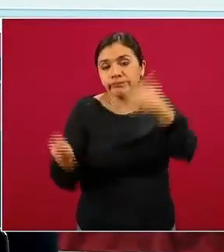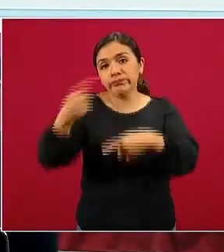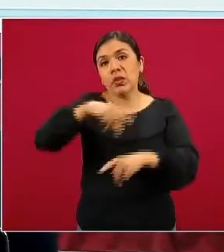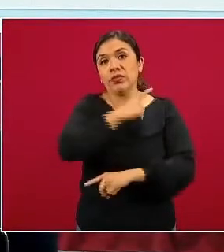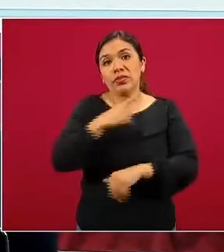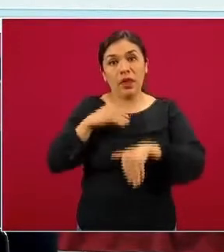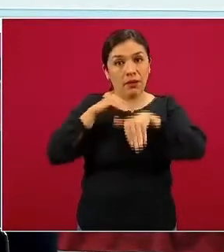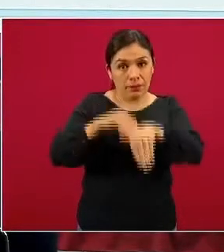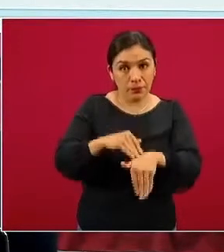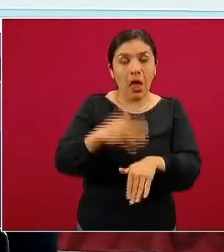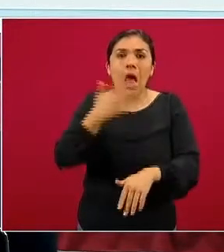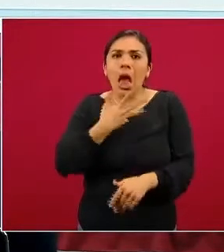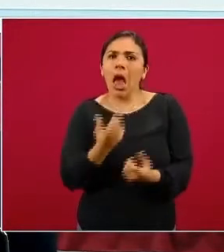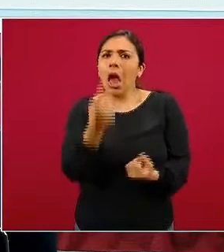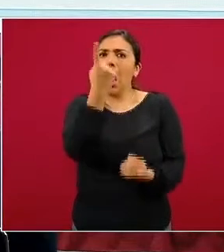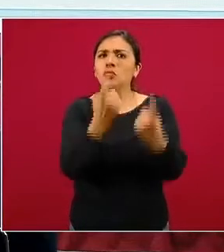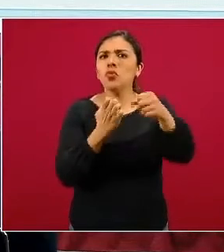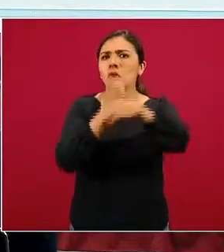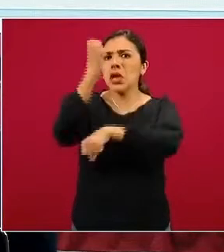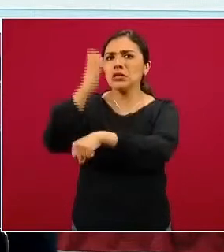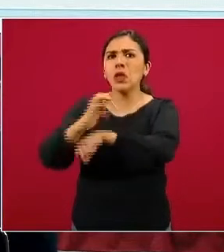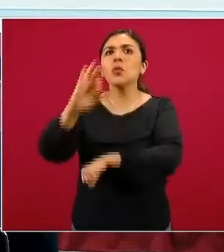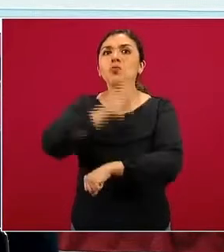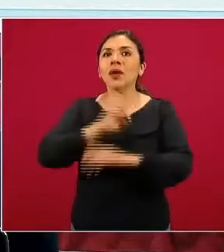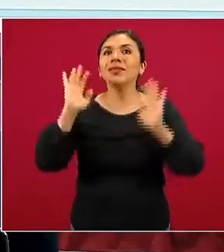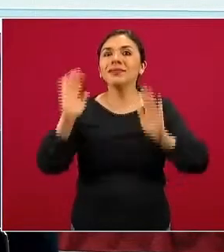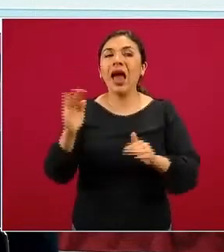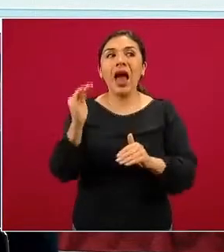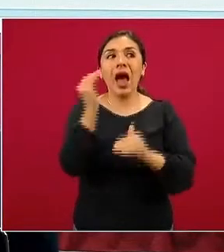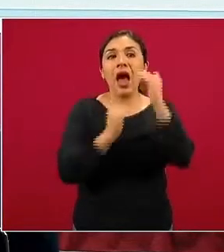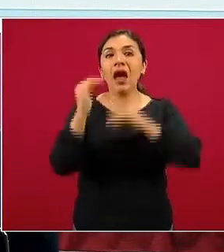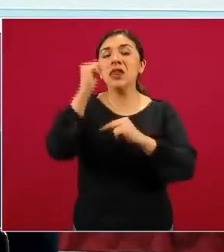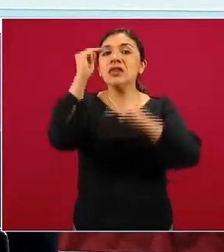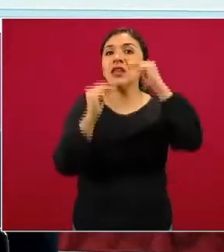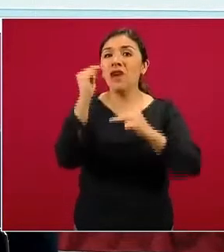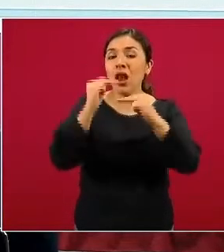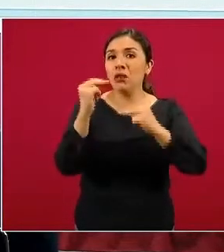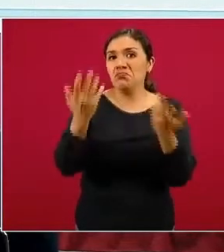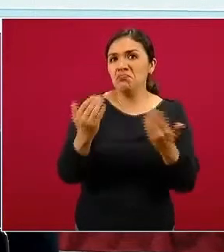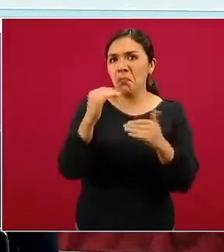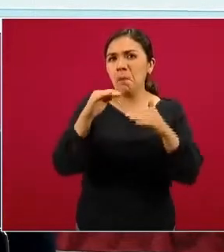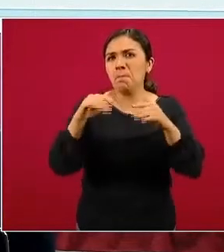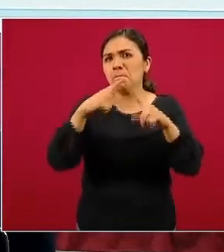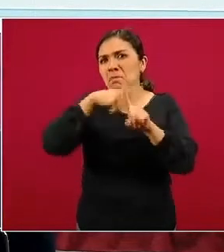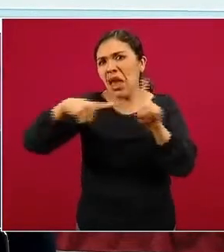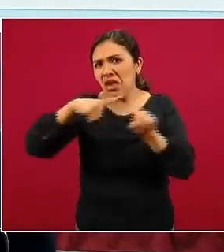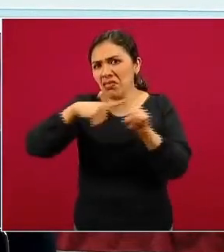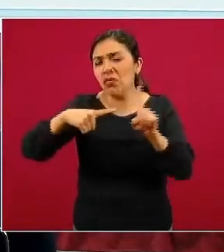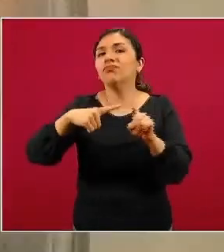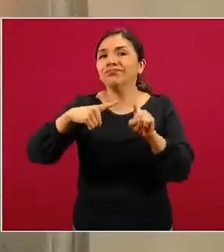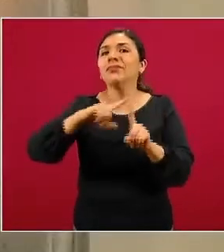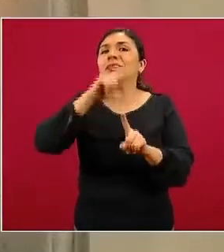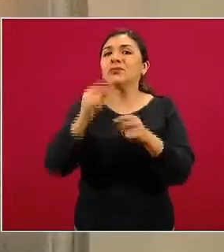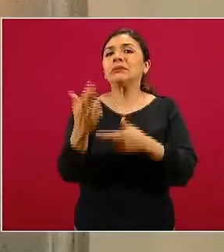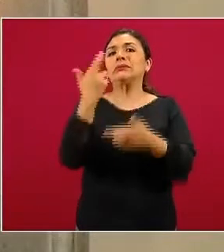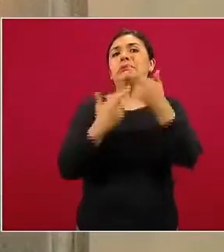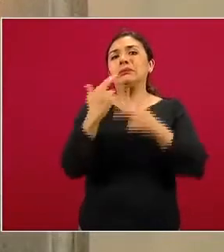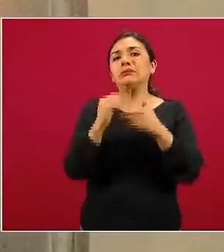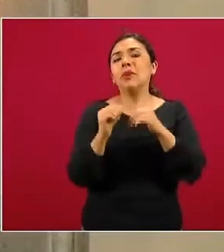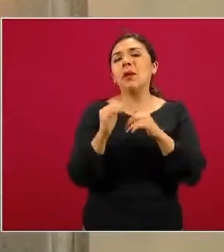riesgos. Hay estados que en su momento lograron un nivel de riesgo, digamos, medio, tuvieron que regresar al